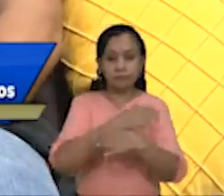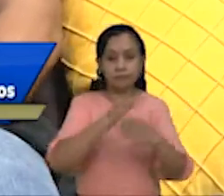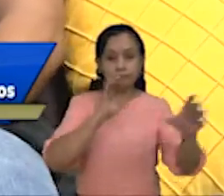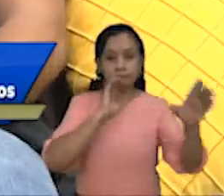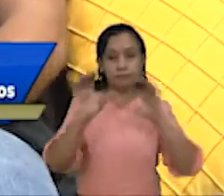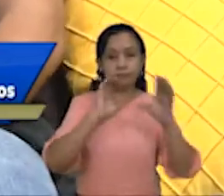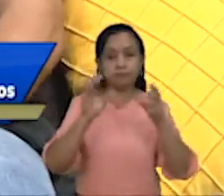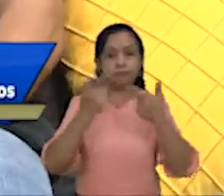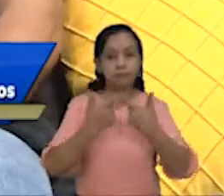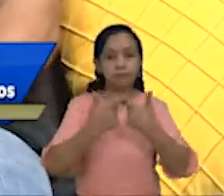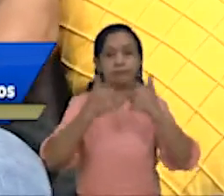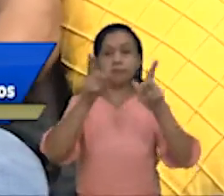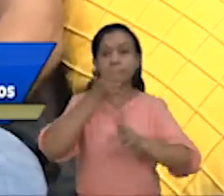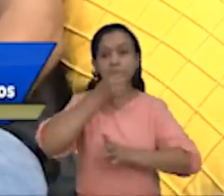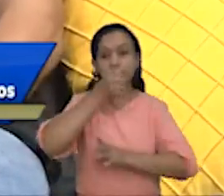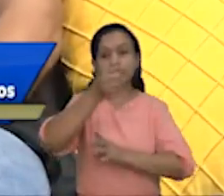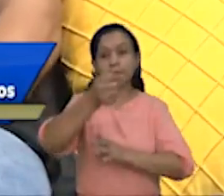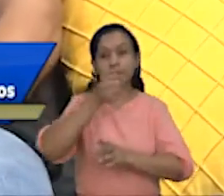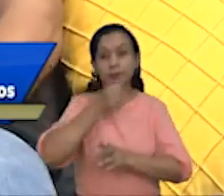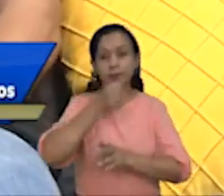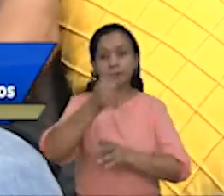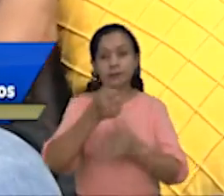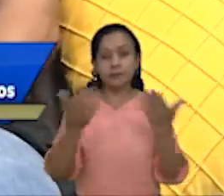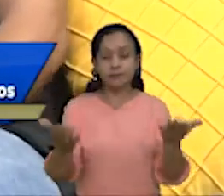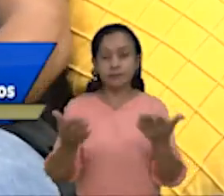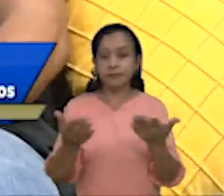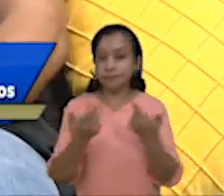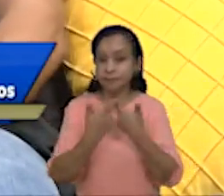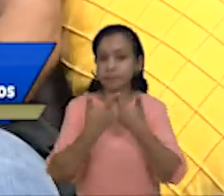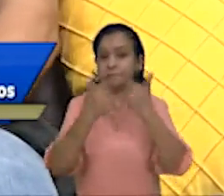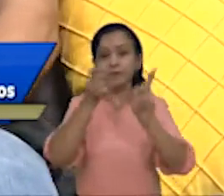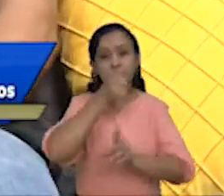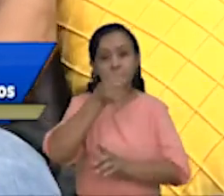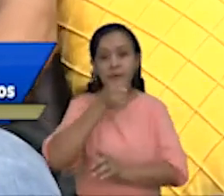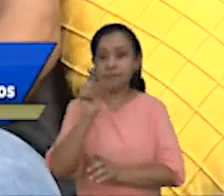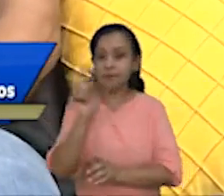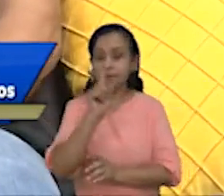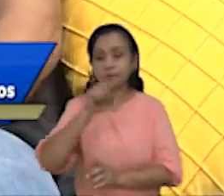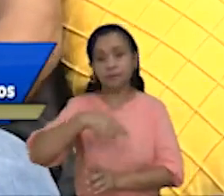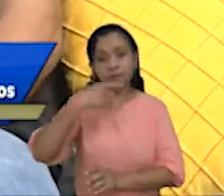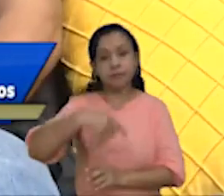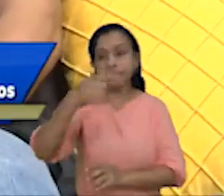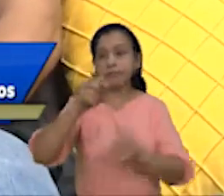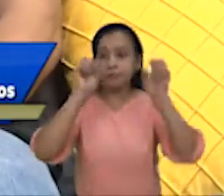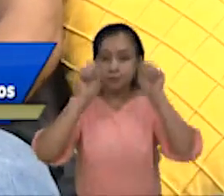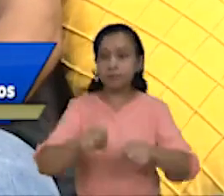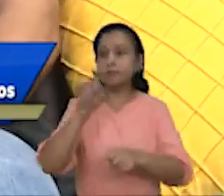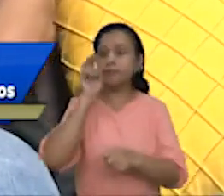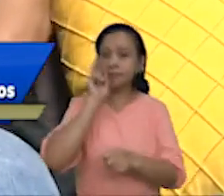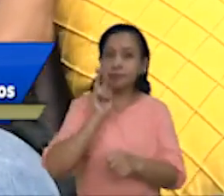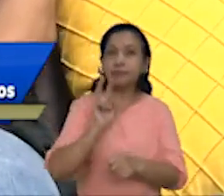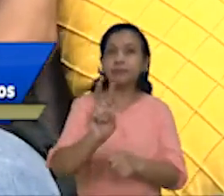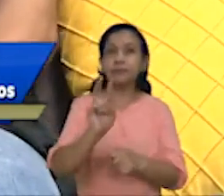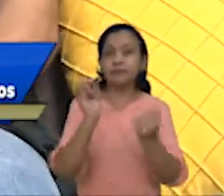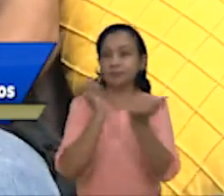prensa, ¿eh? Ese que además de eso, dicen que no hay libertad de prensa. Y aquí vemos todos los días sus productos